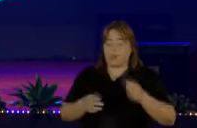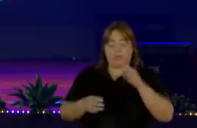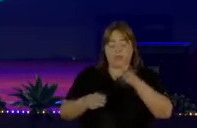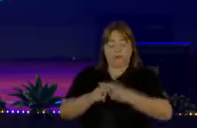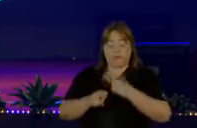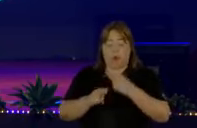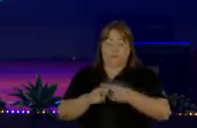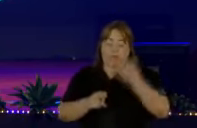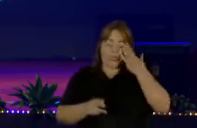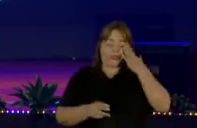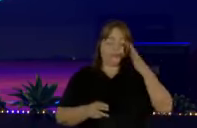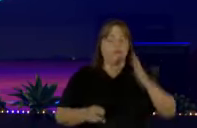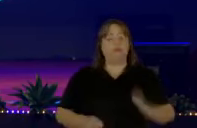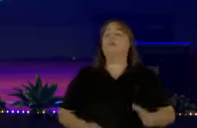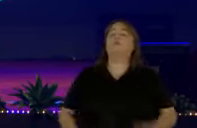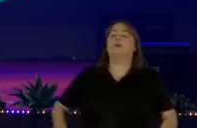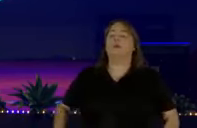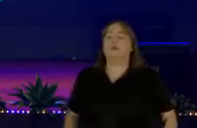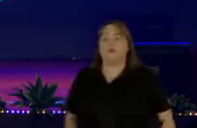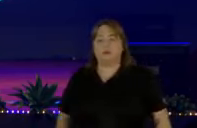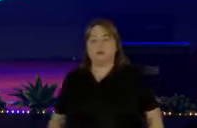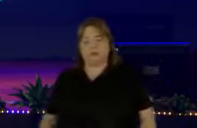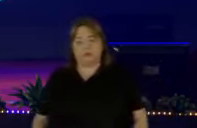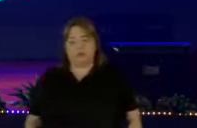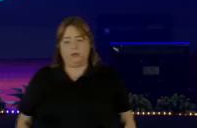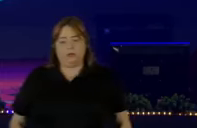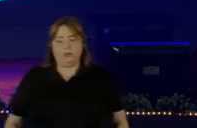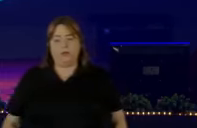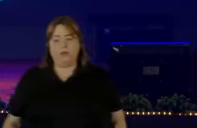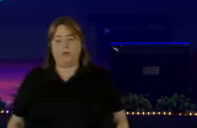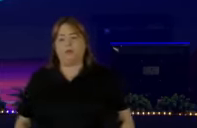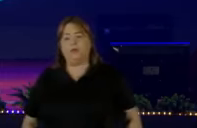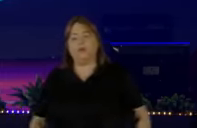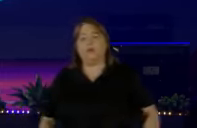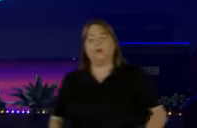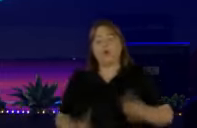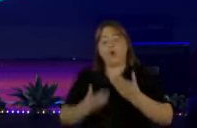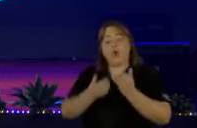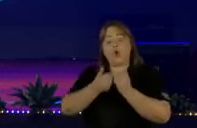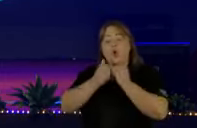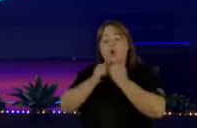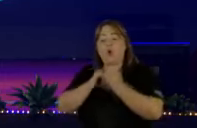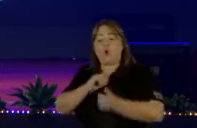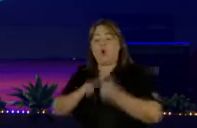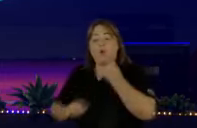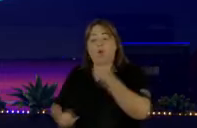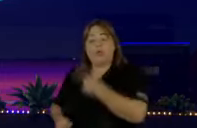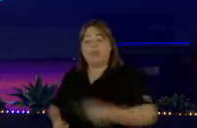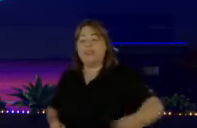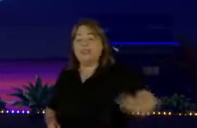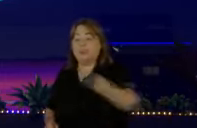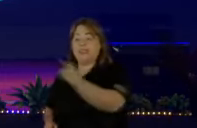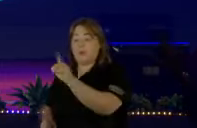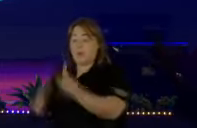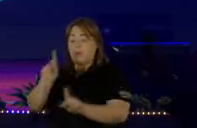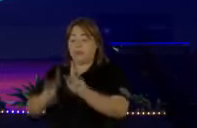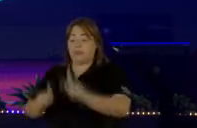esa llamadita y usted sabe ese detallito a vuelta de correo. Pero ¿cómo le decimos a nuestros invitados especiales?